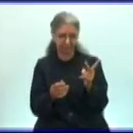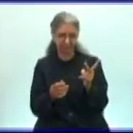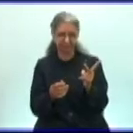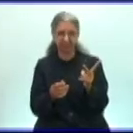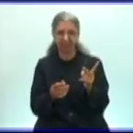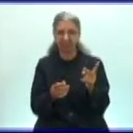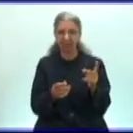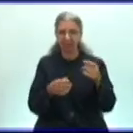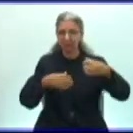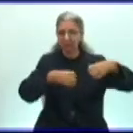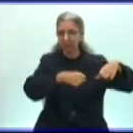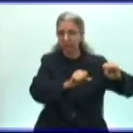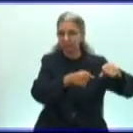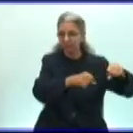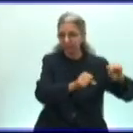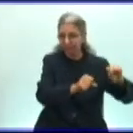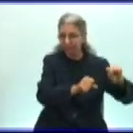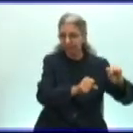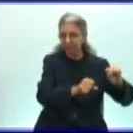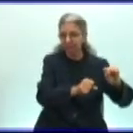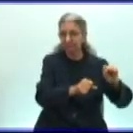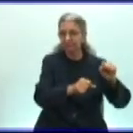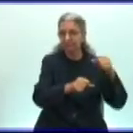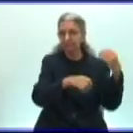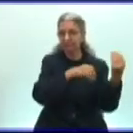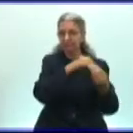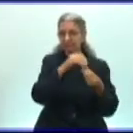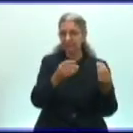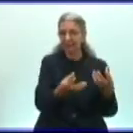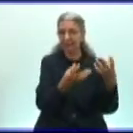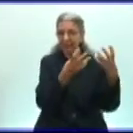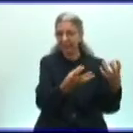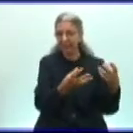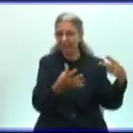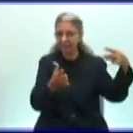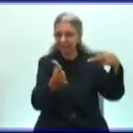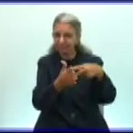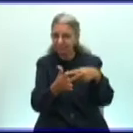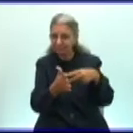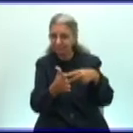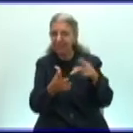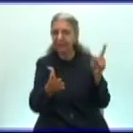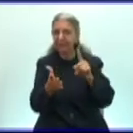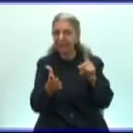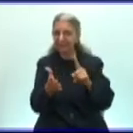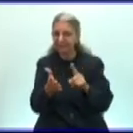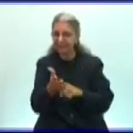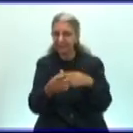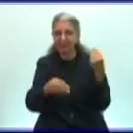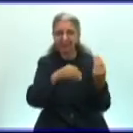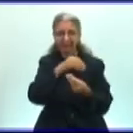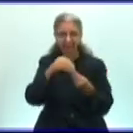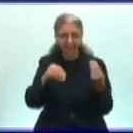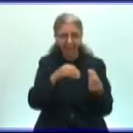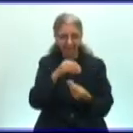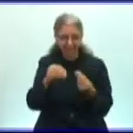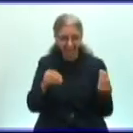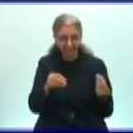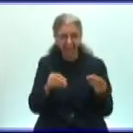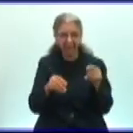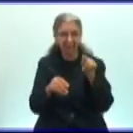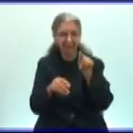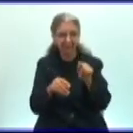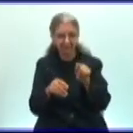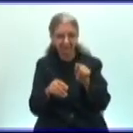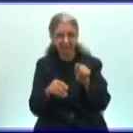motorina, se está cargando, conectada a la corriente eléctrica. Hay una transformación de energía. Por lo